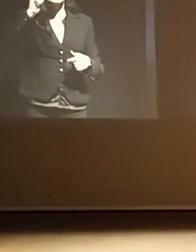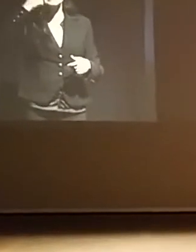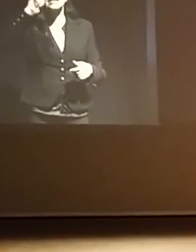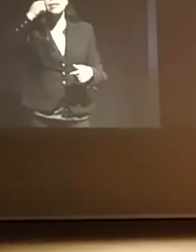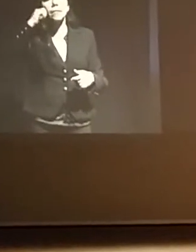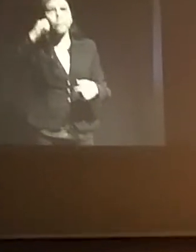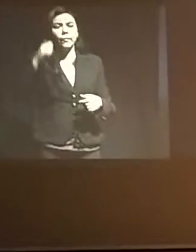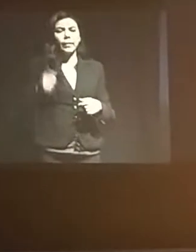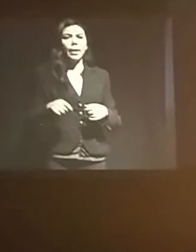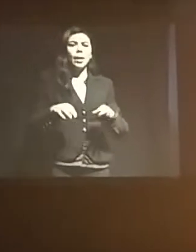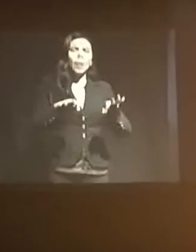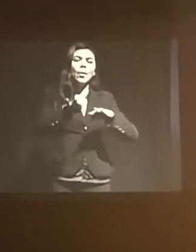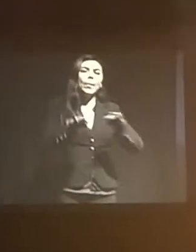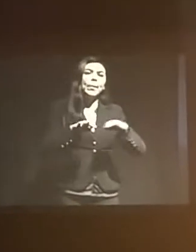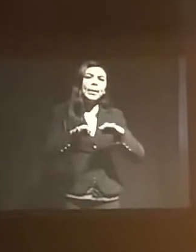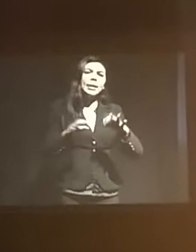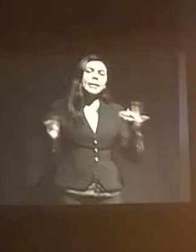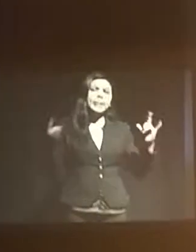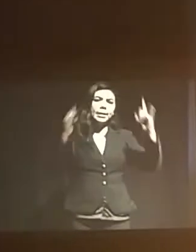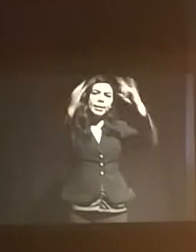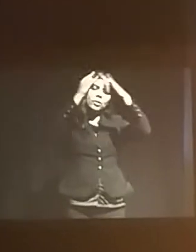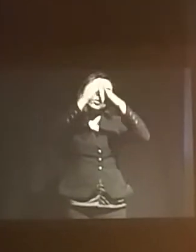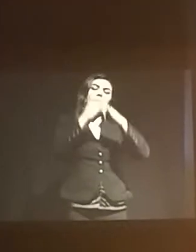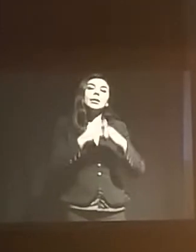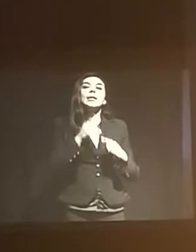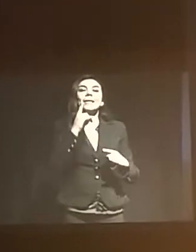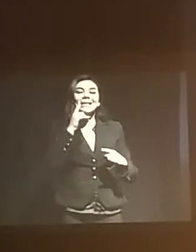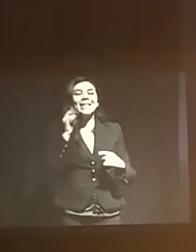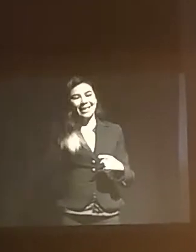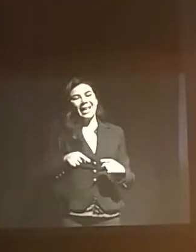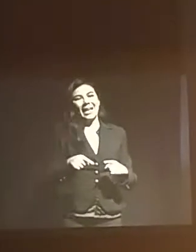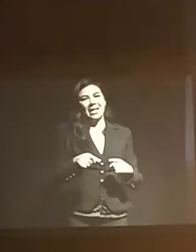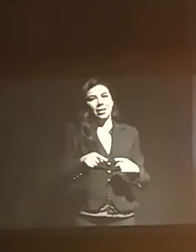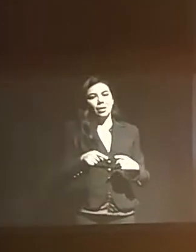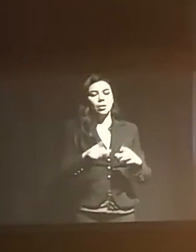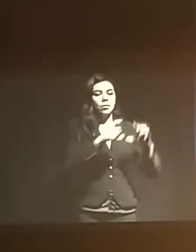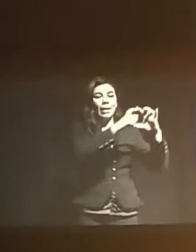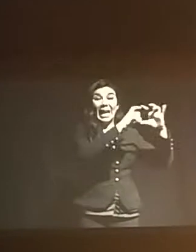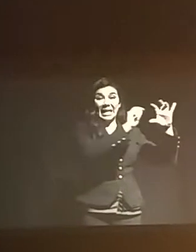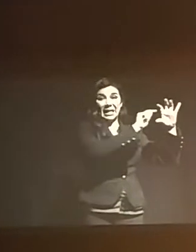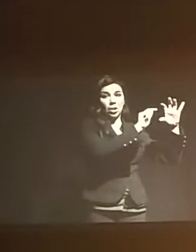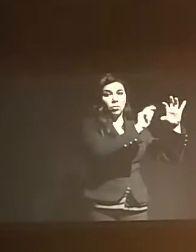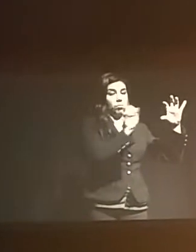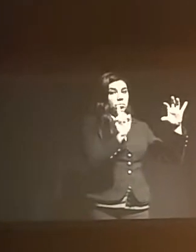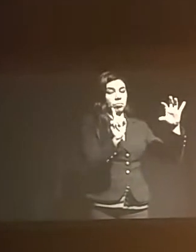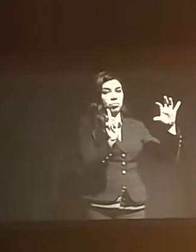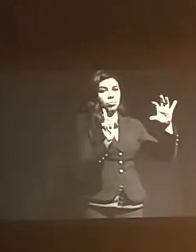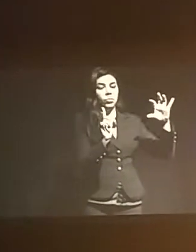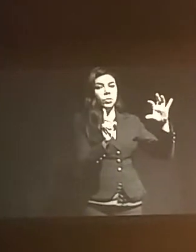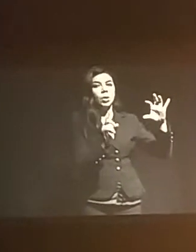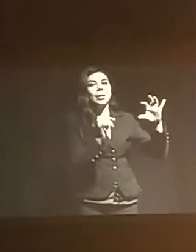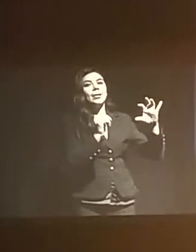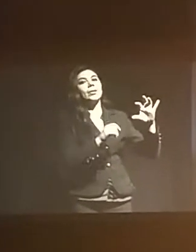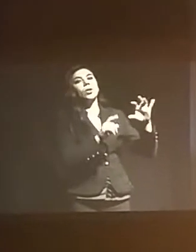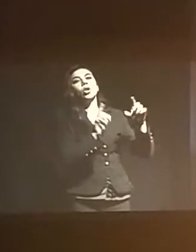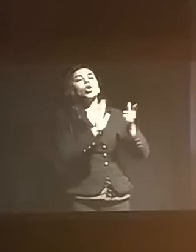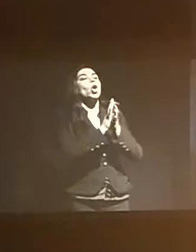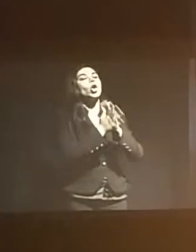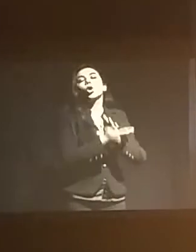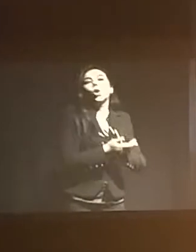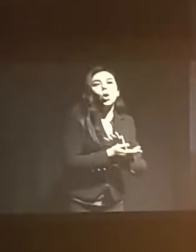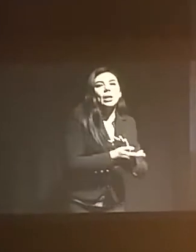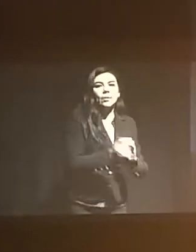arquitecto que en el plano eléctrico está dentro de un circuito que me lleva a que esto esté y está en una cajita? Si un día lo implemento. No es que pongamos